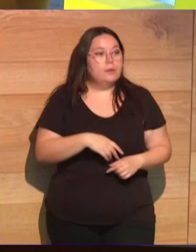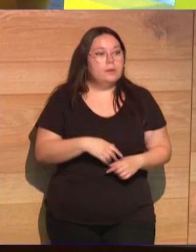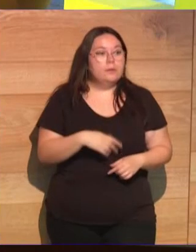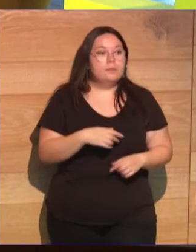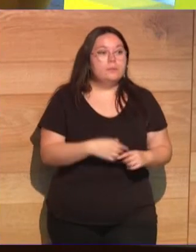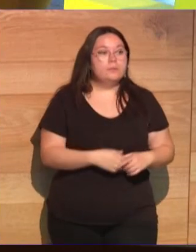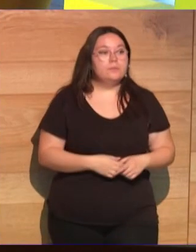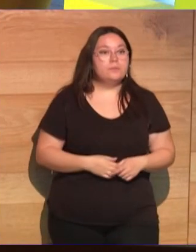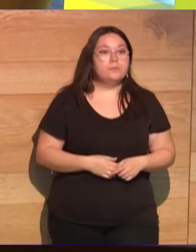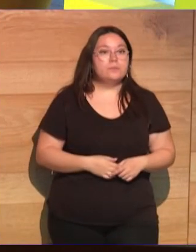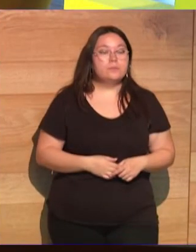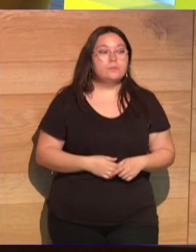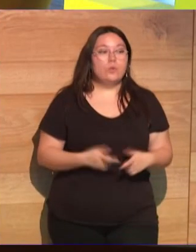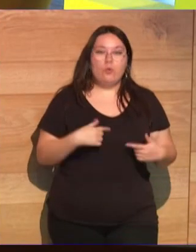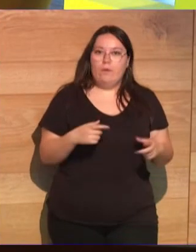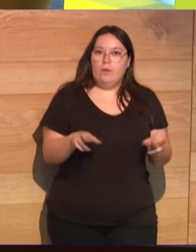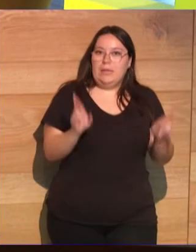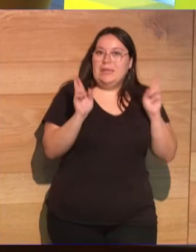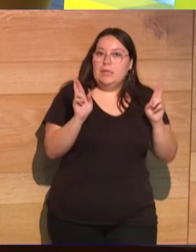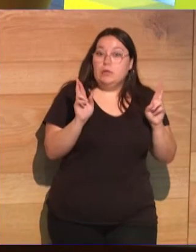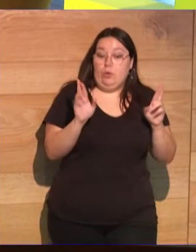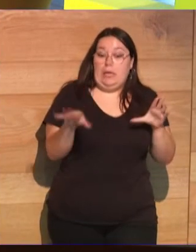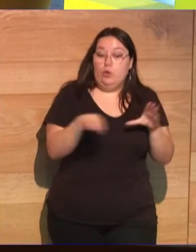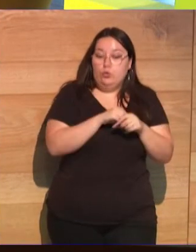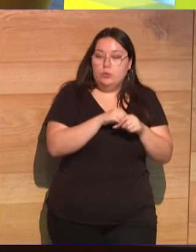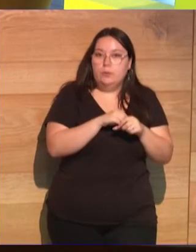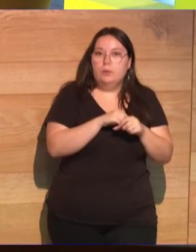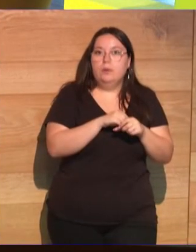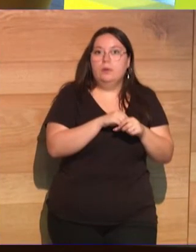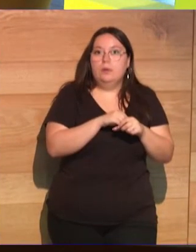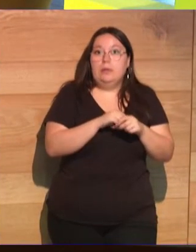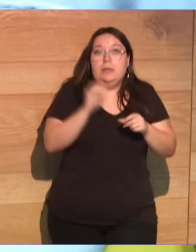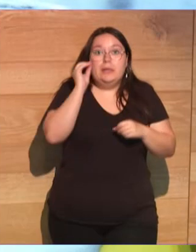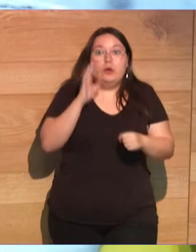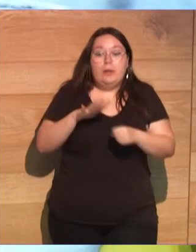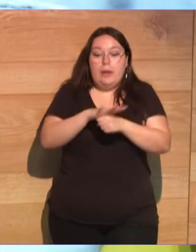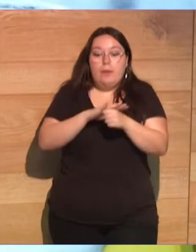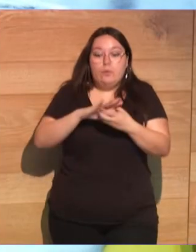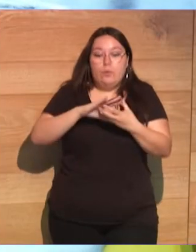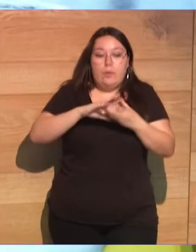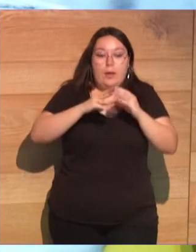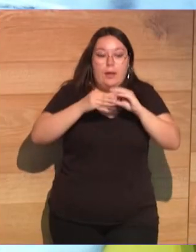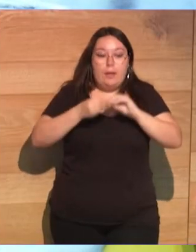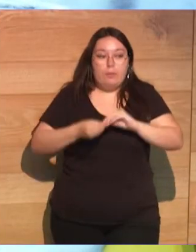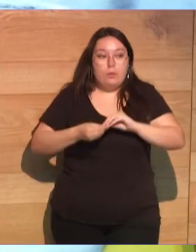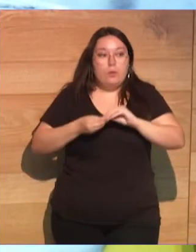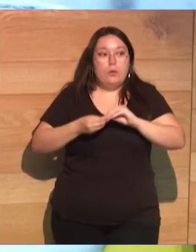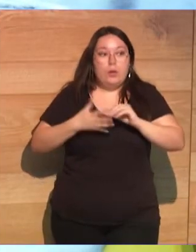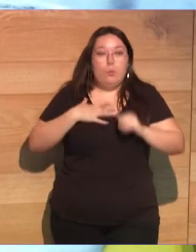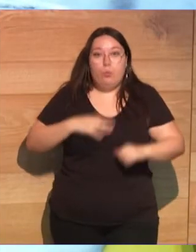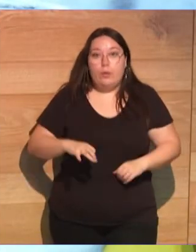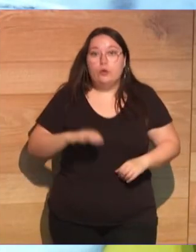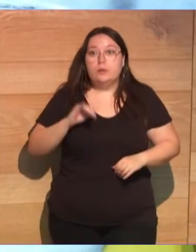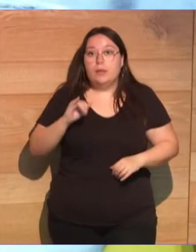que yo deseo que sea inclusiva y creo que desde el ámbito de actuación que puedo tener, intento siempre